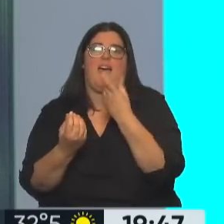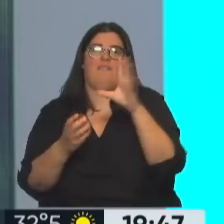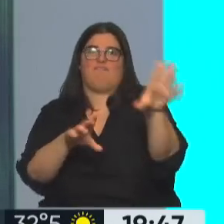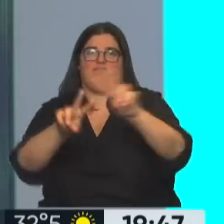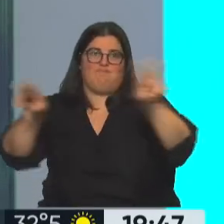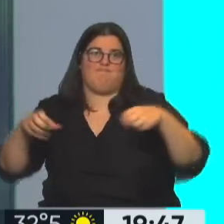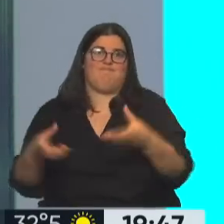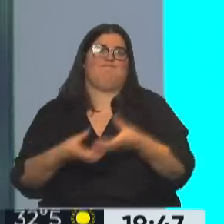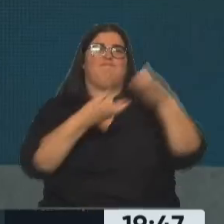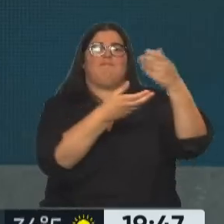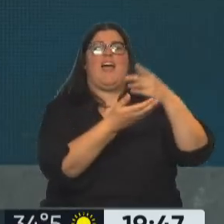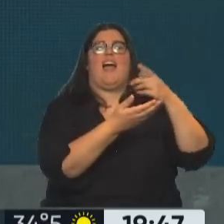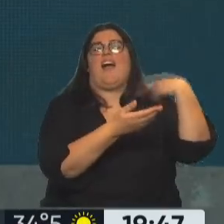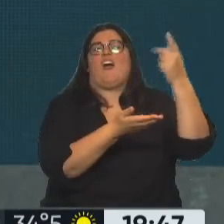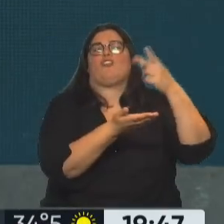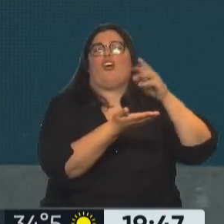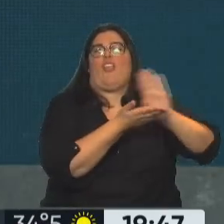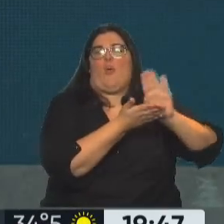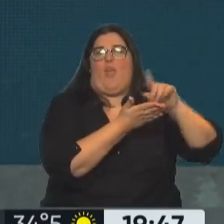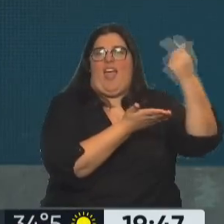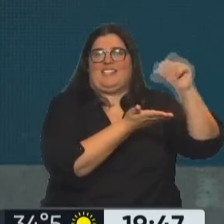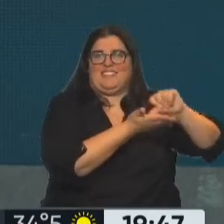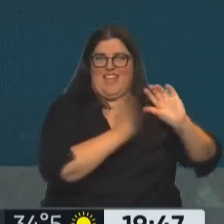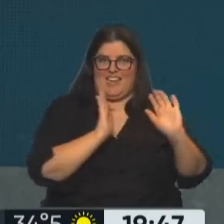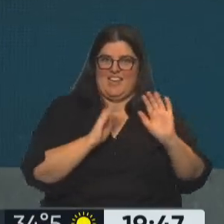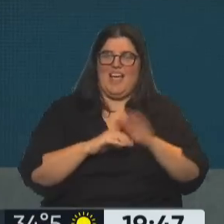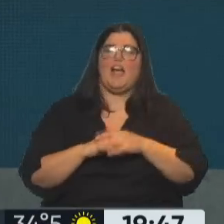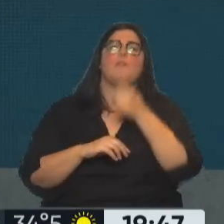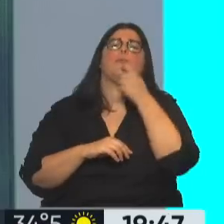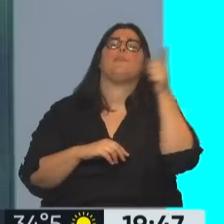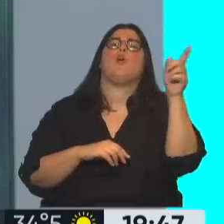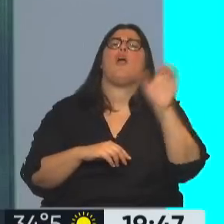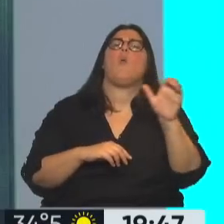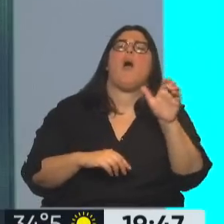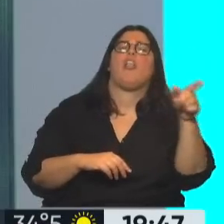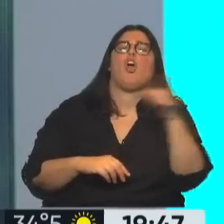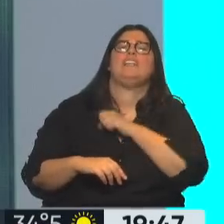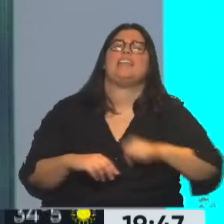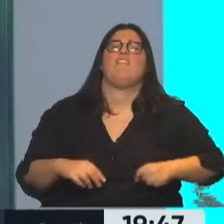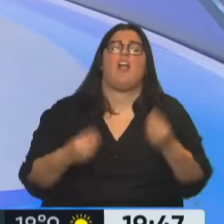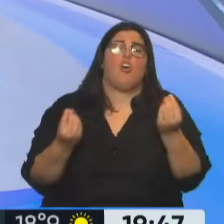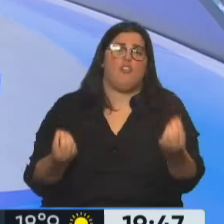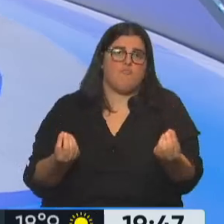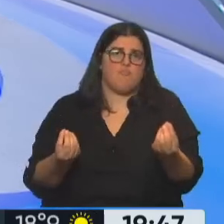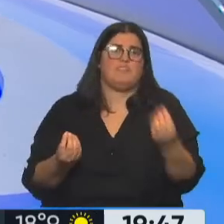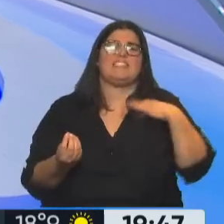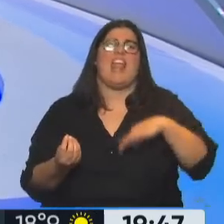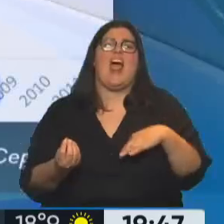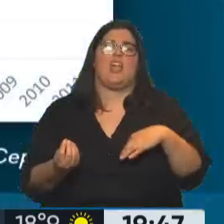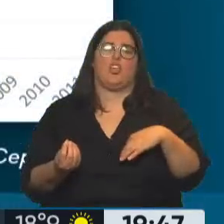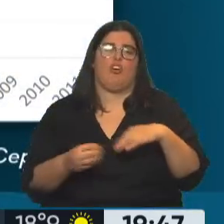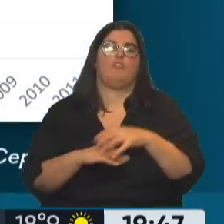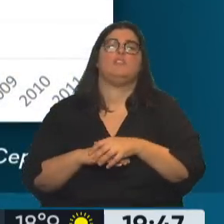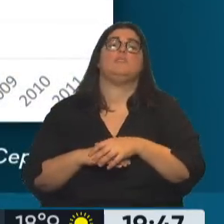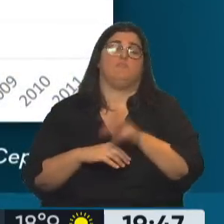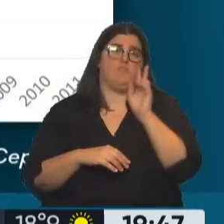ese? Países como Ecuador y El Salvador, ¿qué salarios tienen? Bueno, ahí estamos viendo un poco la gráfica. ¿Qué pasó